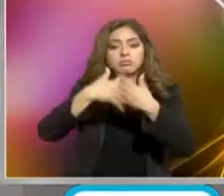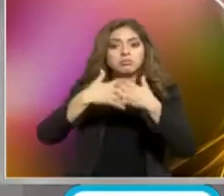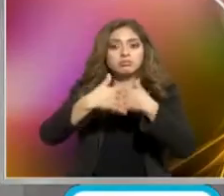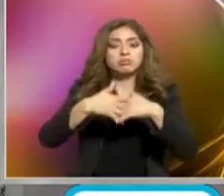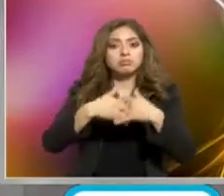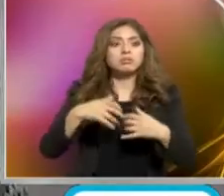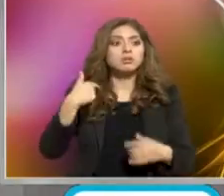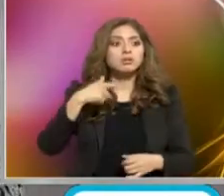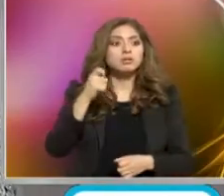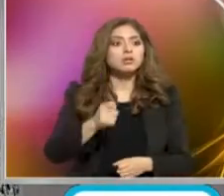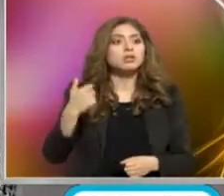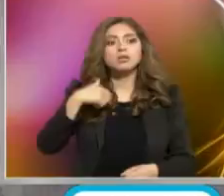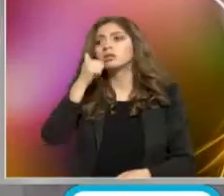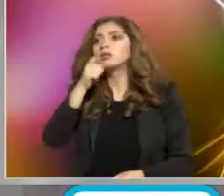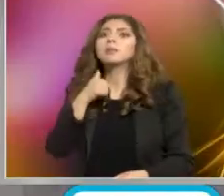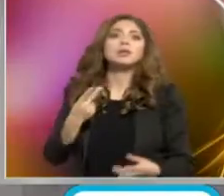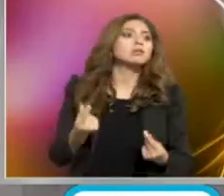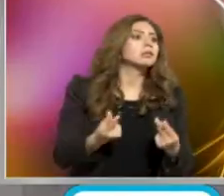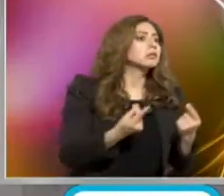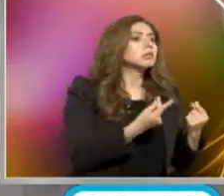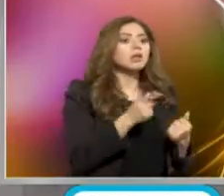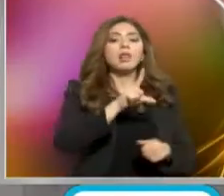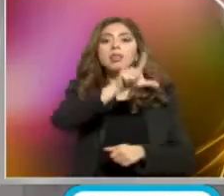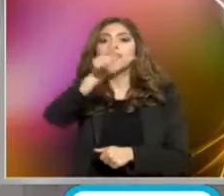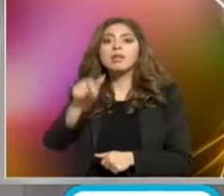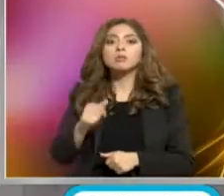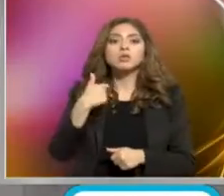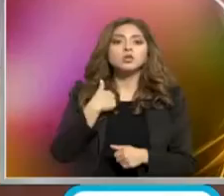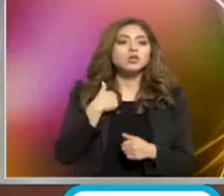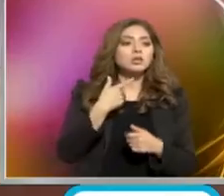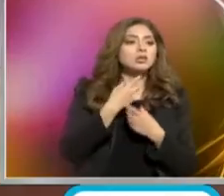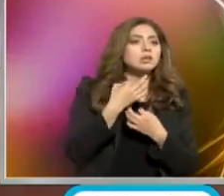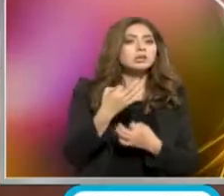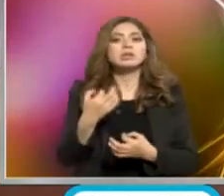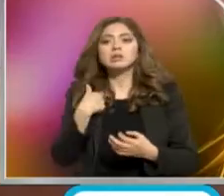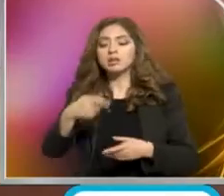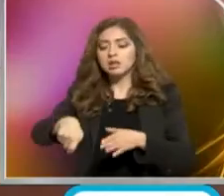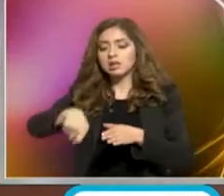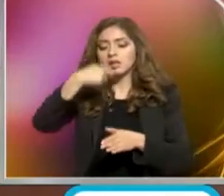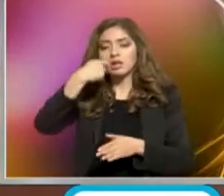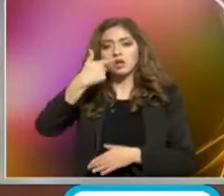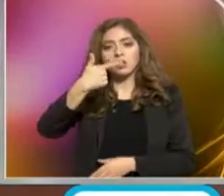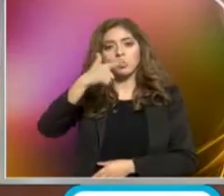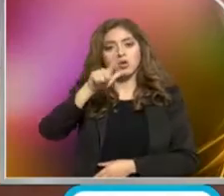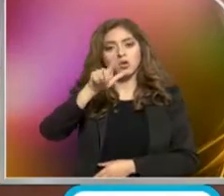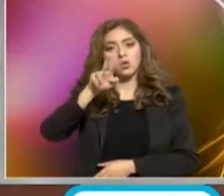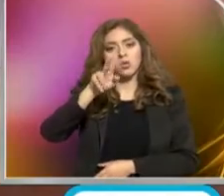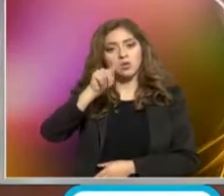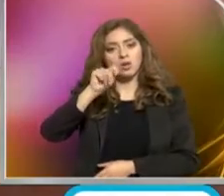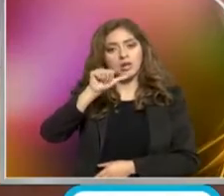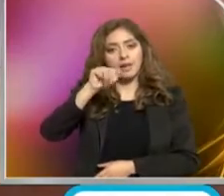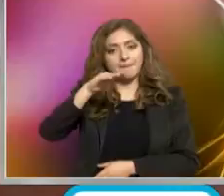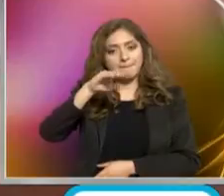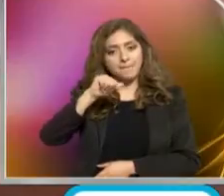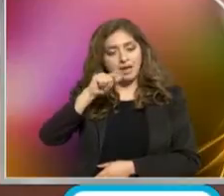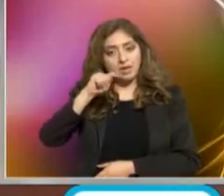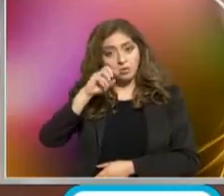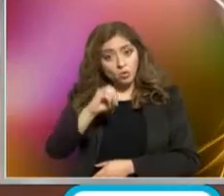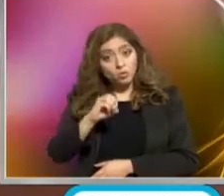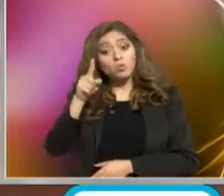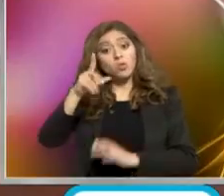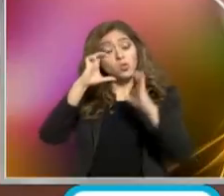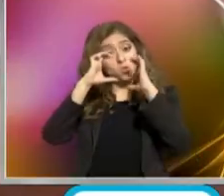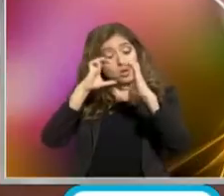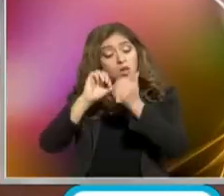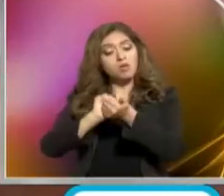mantener como un estado de hiperactividad y luego por eso nos volvemos adictos, sobre todo al glutamato monosódico. Entonces, a la larga puede también